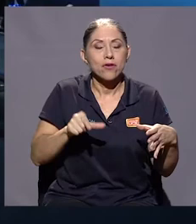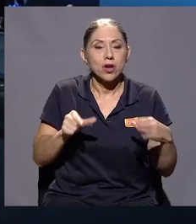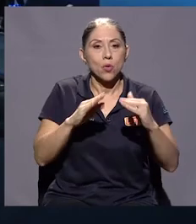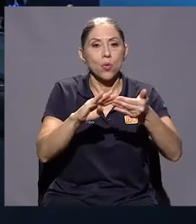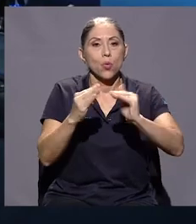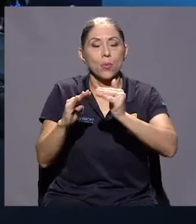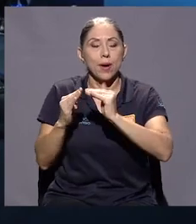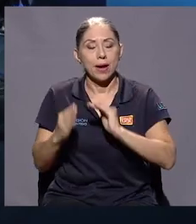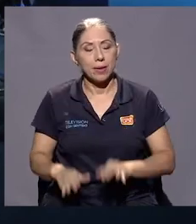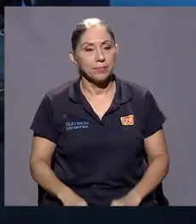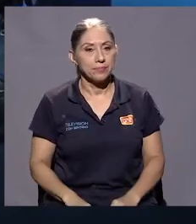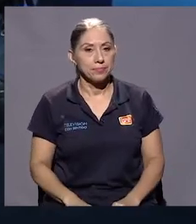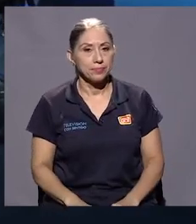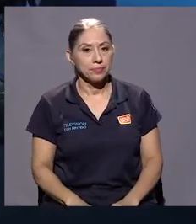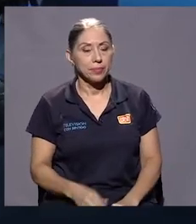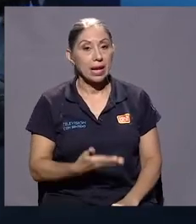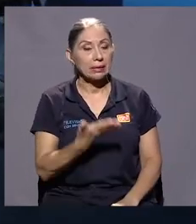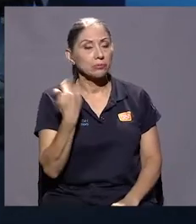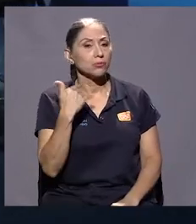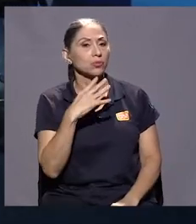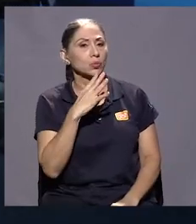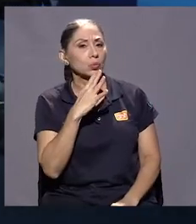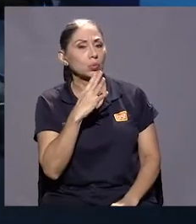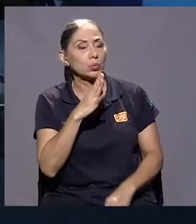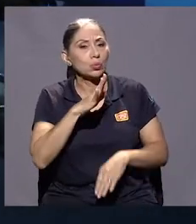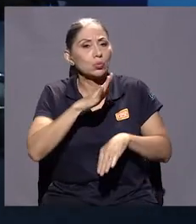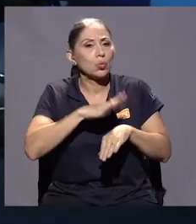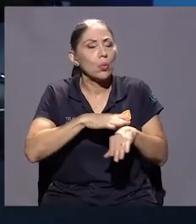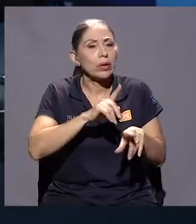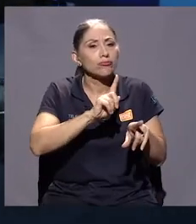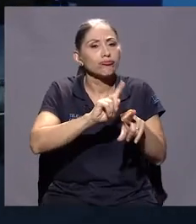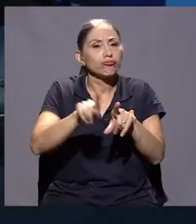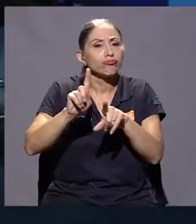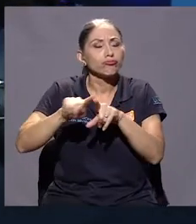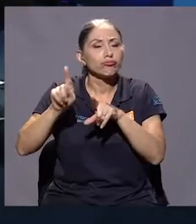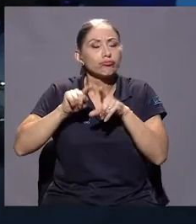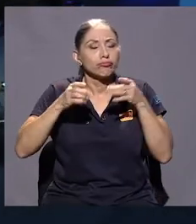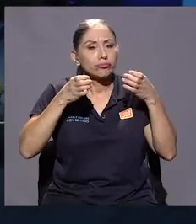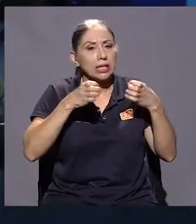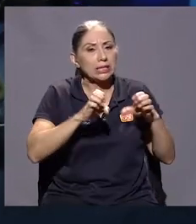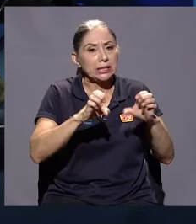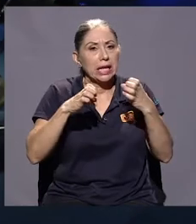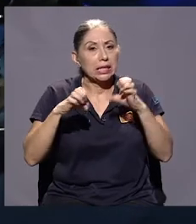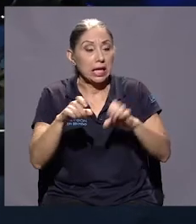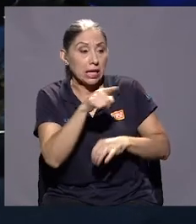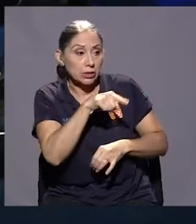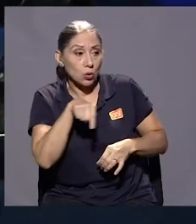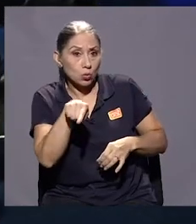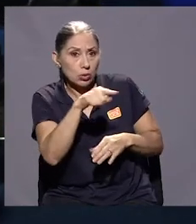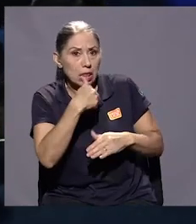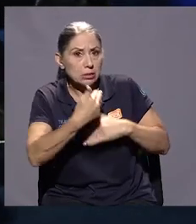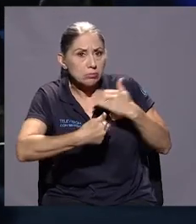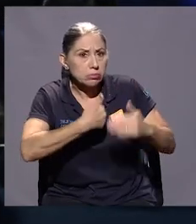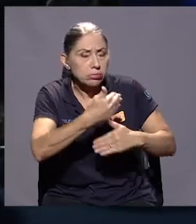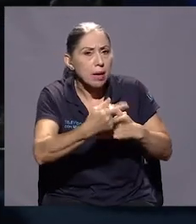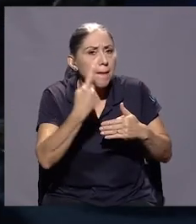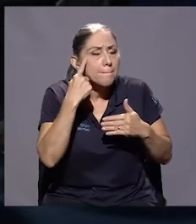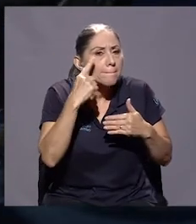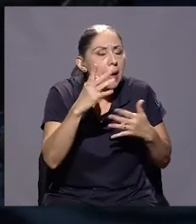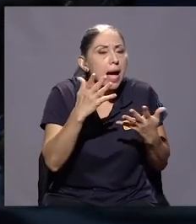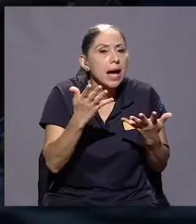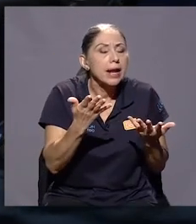estábamos conversando de las diferentes estrategias de río urbano se han desarrollado para atraer